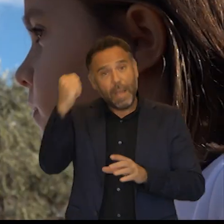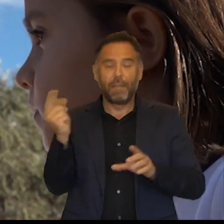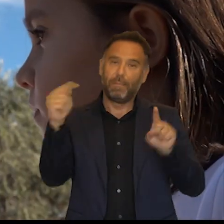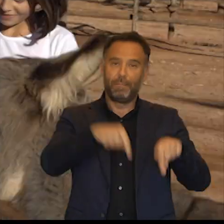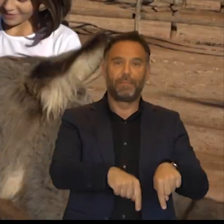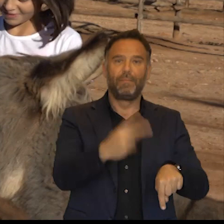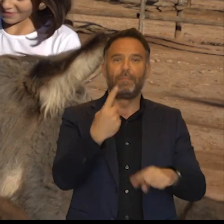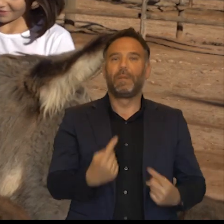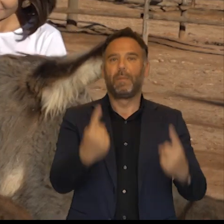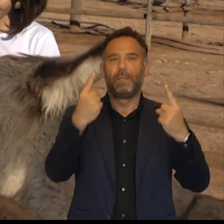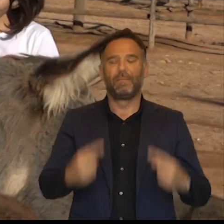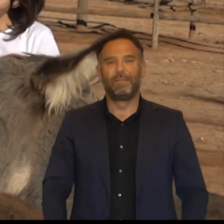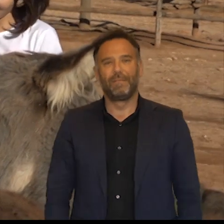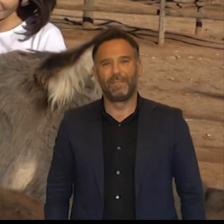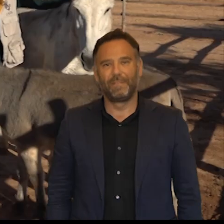Piedra. Hay que ver.